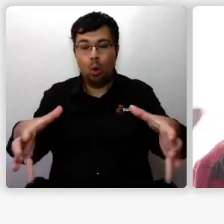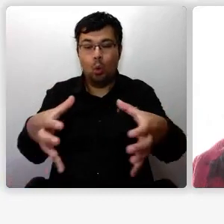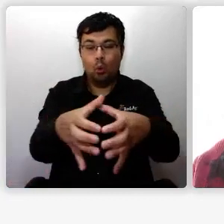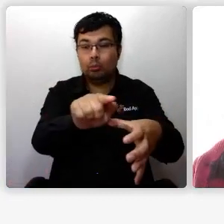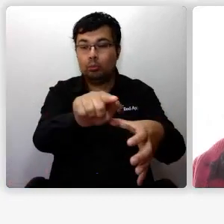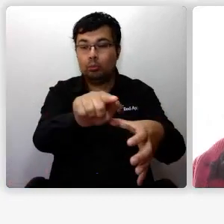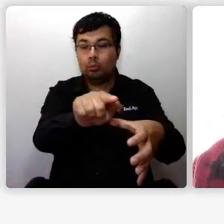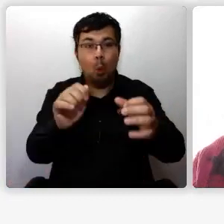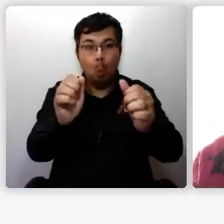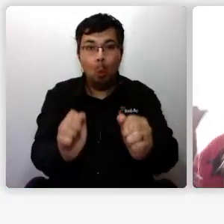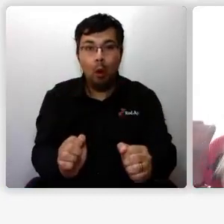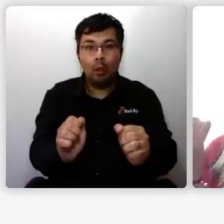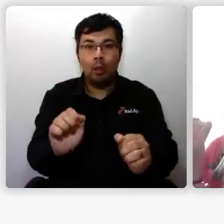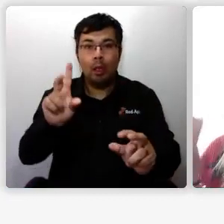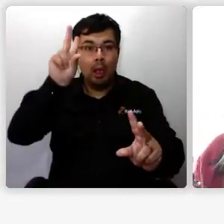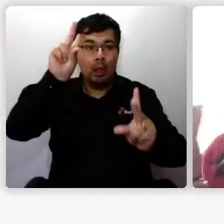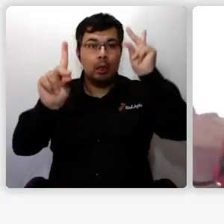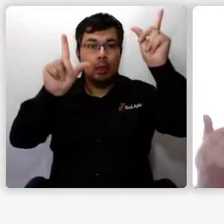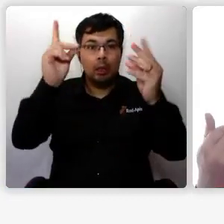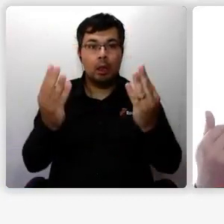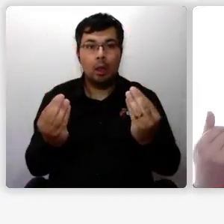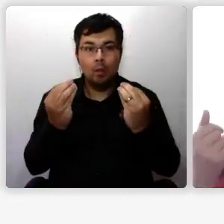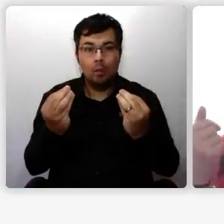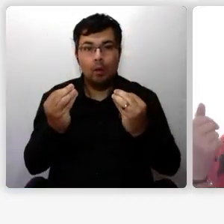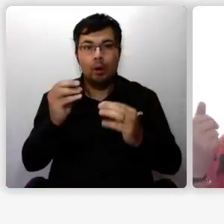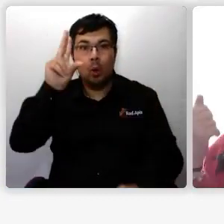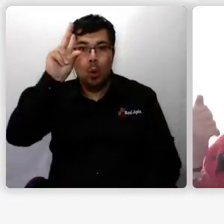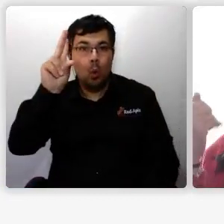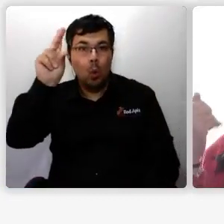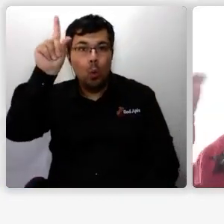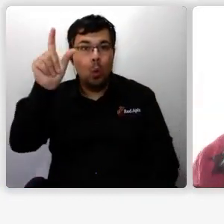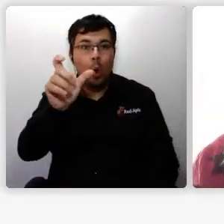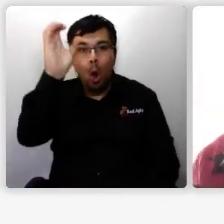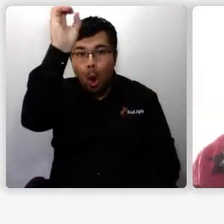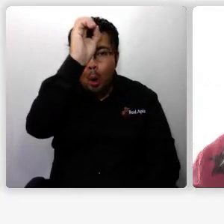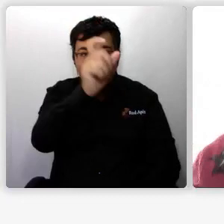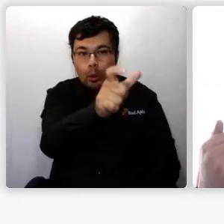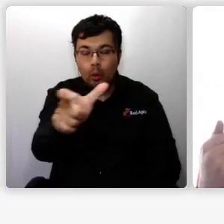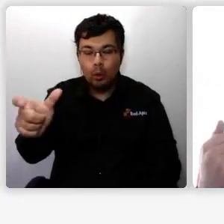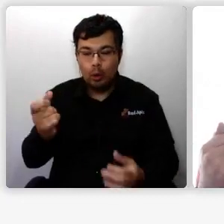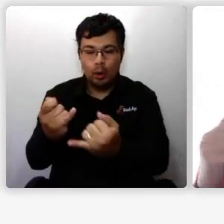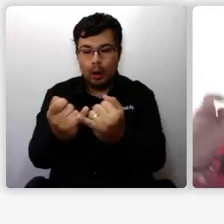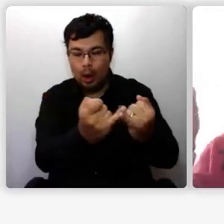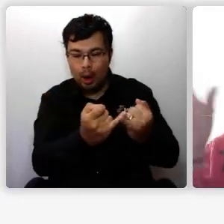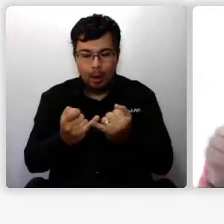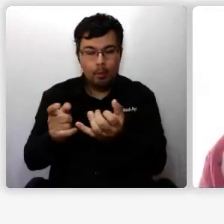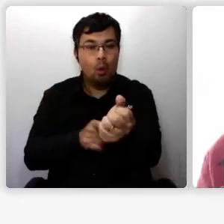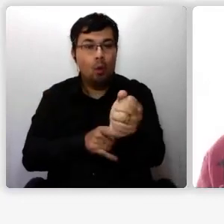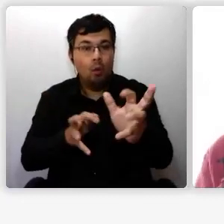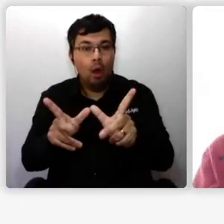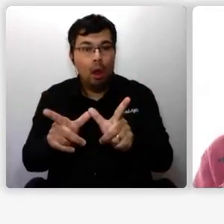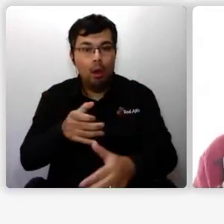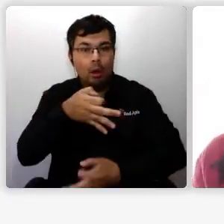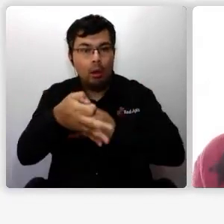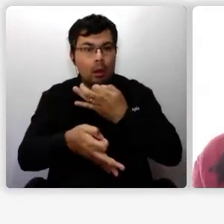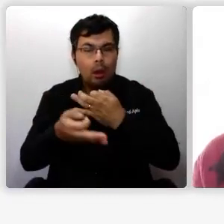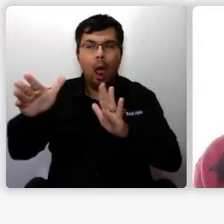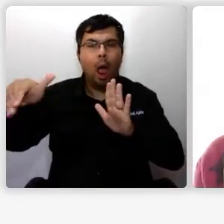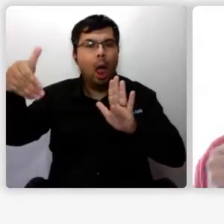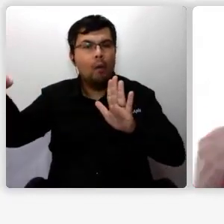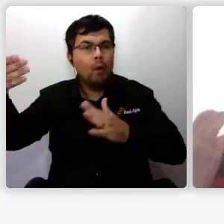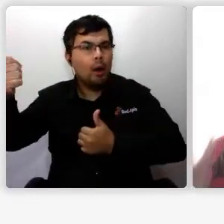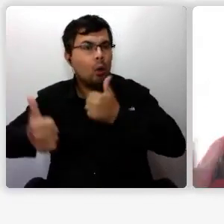tener percepciones de sus familiares, de sus compañeros, tienen una idea de cómo es la competencia, les dicen, oye, mira, ¿sabéis qué? Yo el otro día